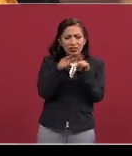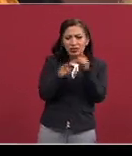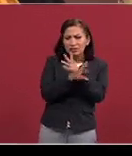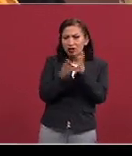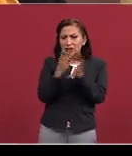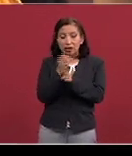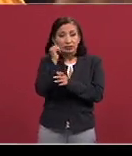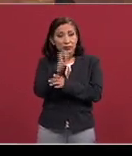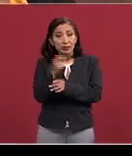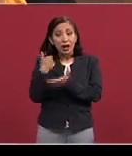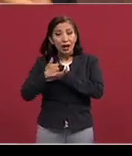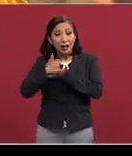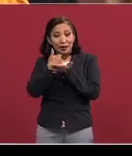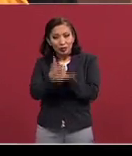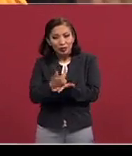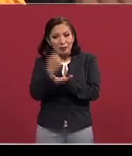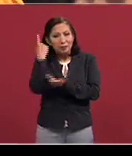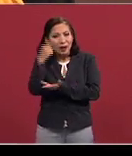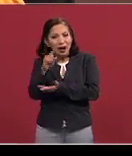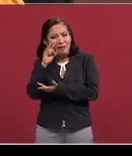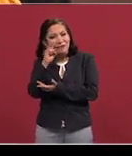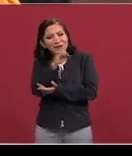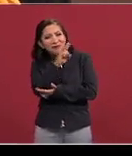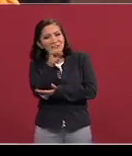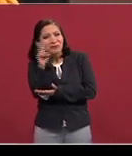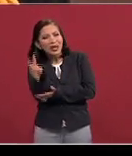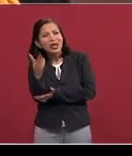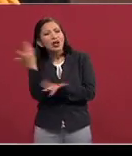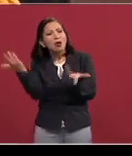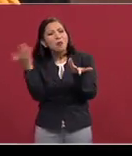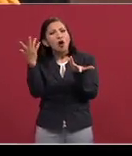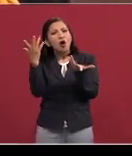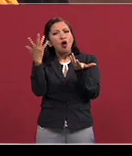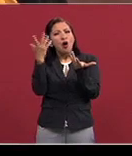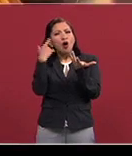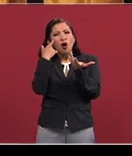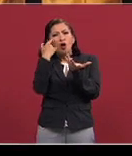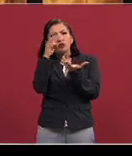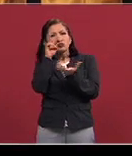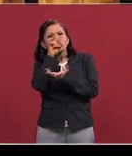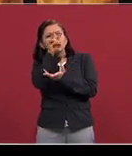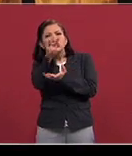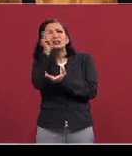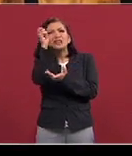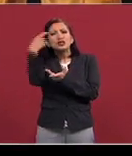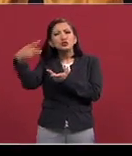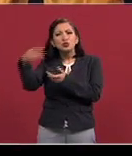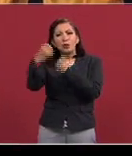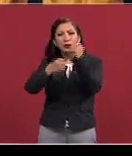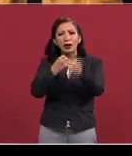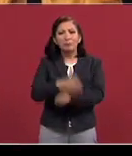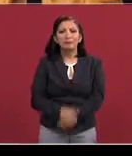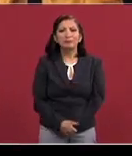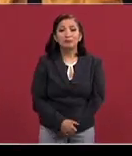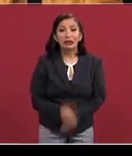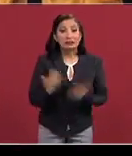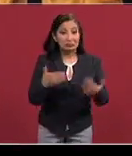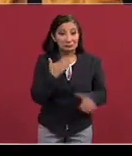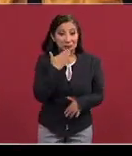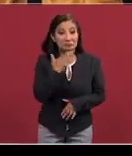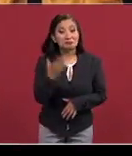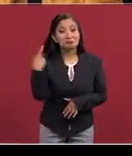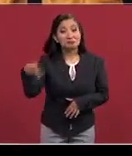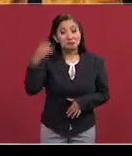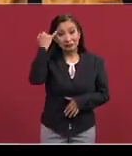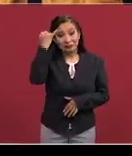que siempre nos va a permitir observar con lo circular del ojo, lo circular de su obra. Oye, lo dices muy bien